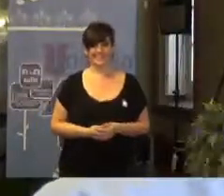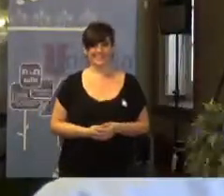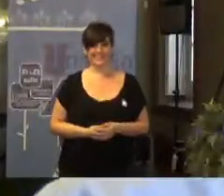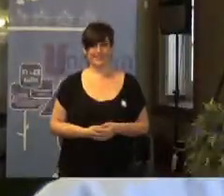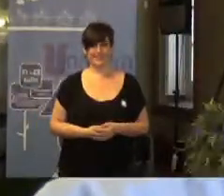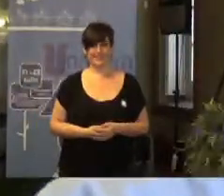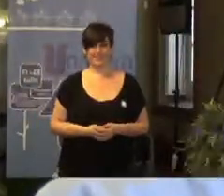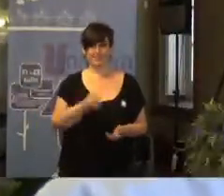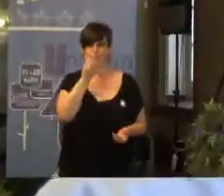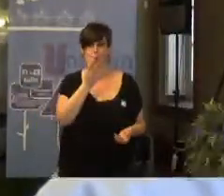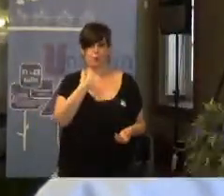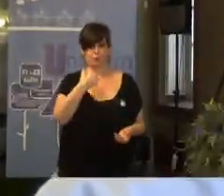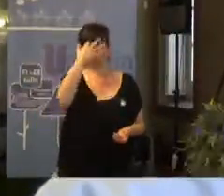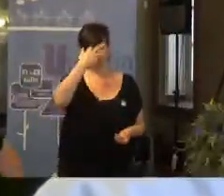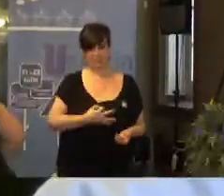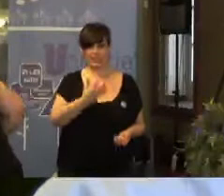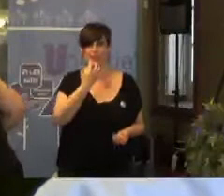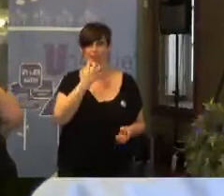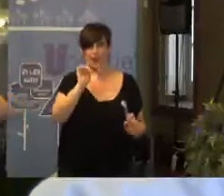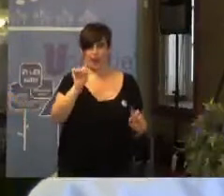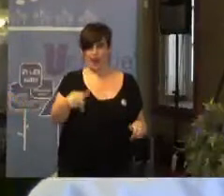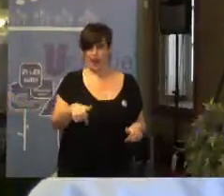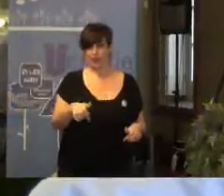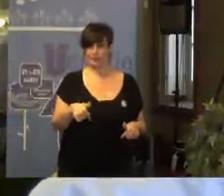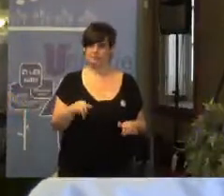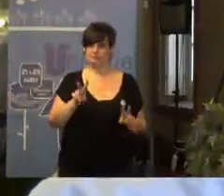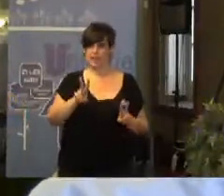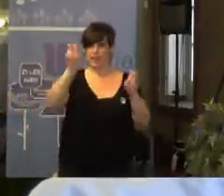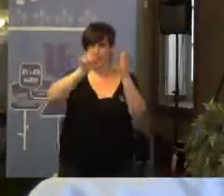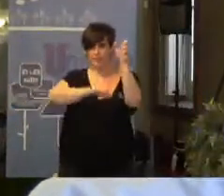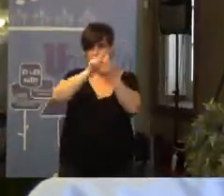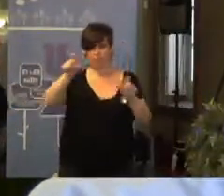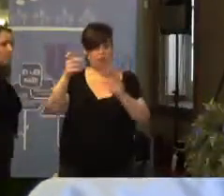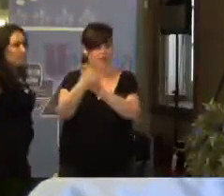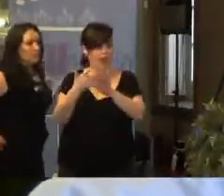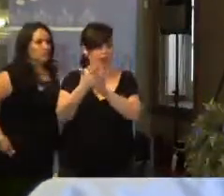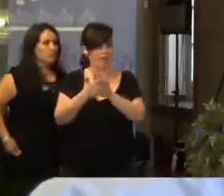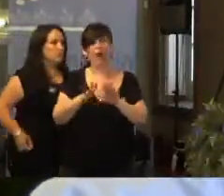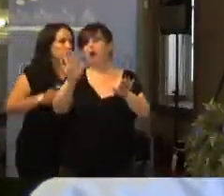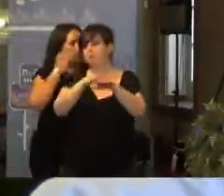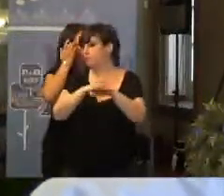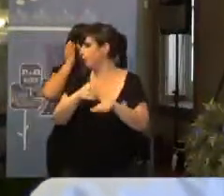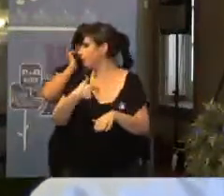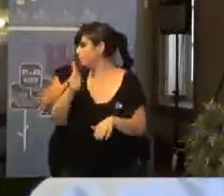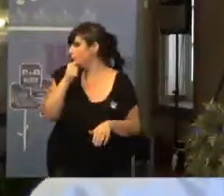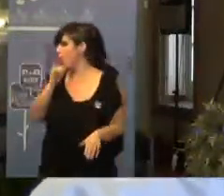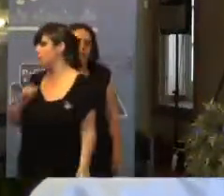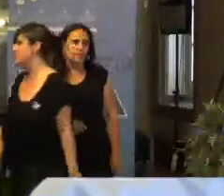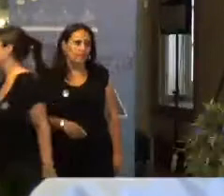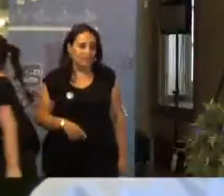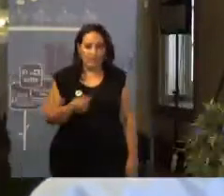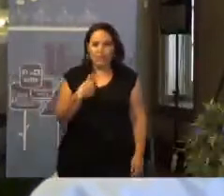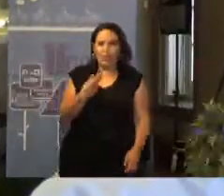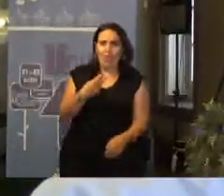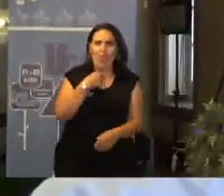Bueno, vamos a ver, eu creo que cando se tratou aquí o tema demográfico... perdón, se eu teño o meu aquí. Estou falando